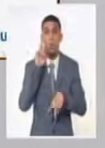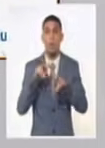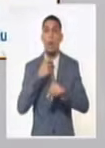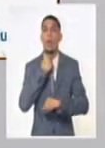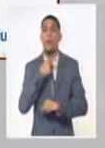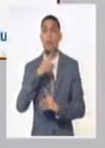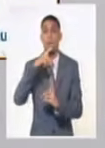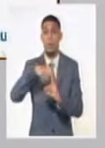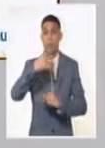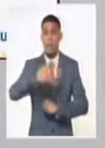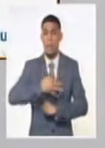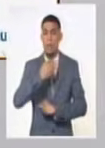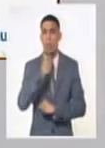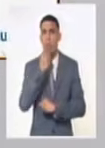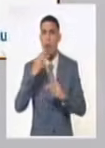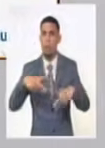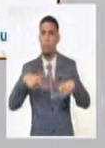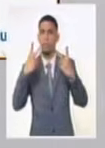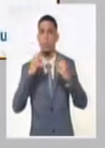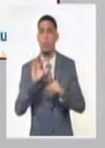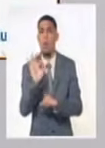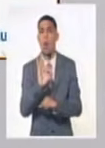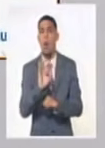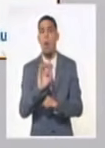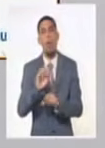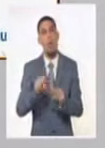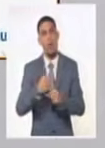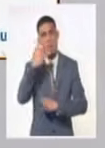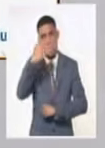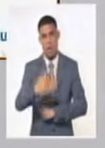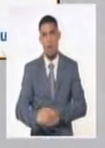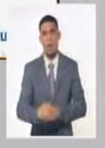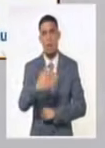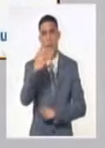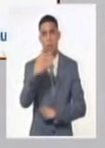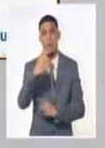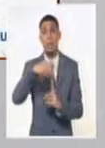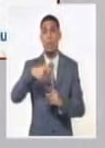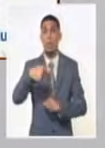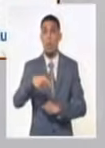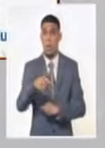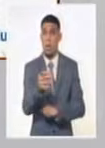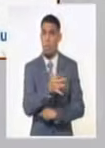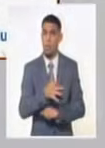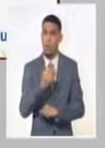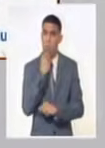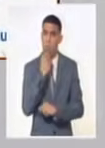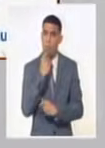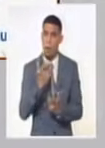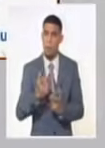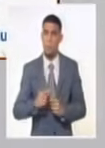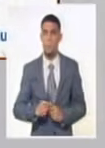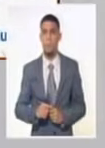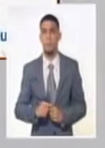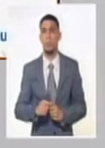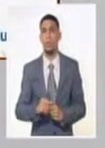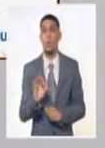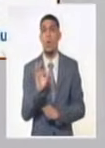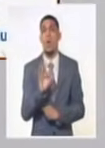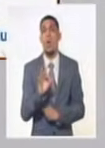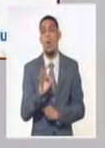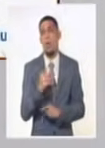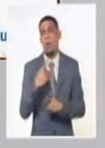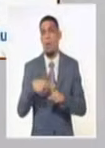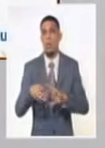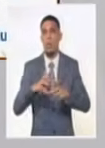mejor lo puede hacer virtual o a lo mejor lo hace presencial, lo hace con el tribunal del municipio, a lo mejor ahí lo hace en el CUN con